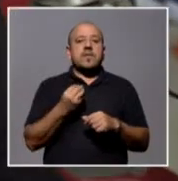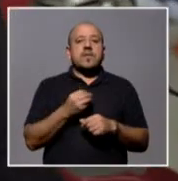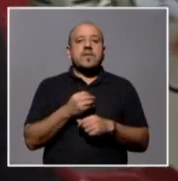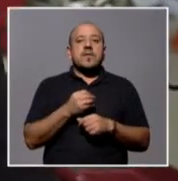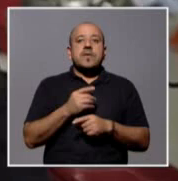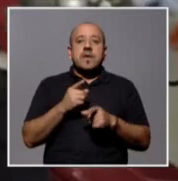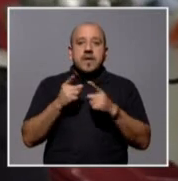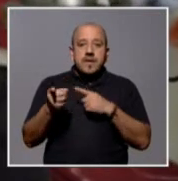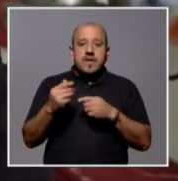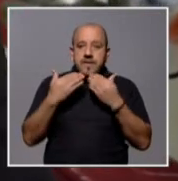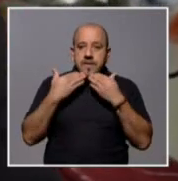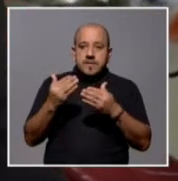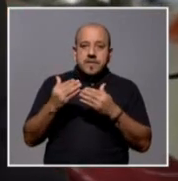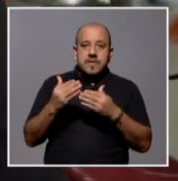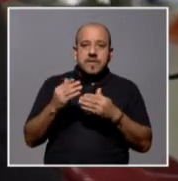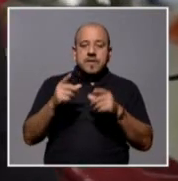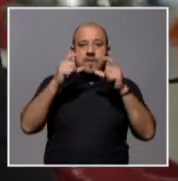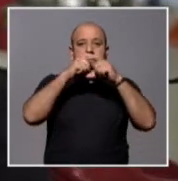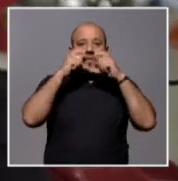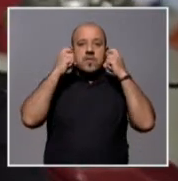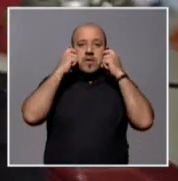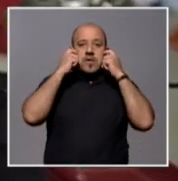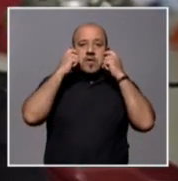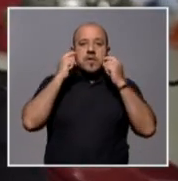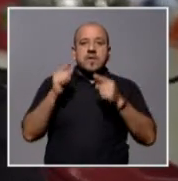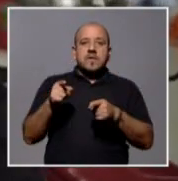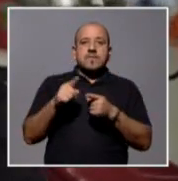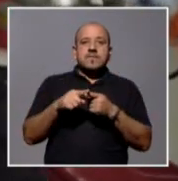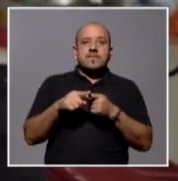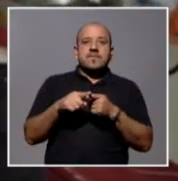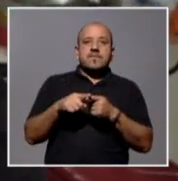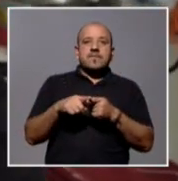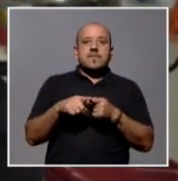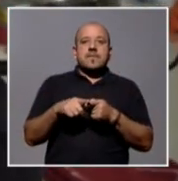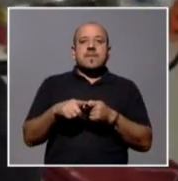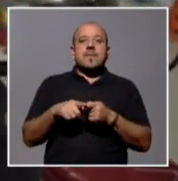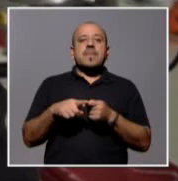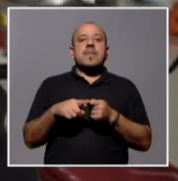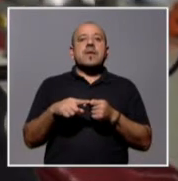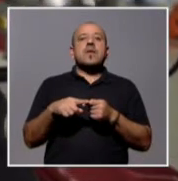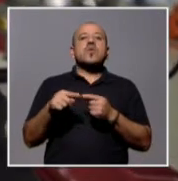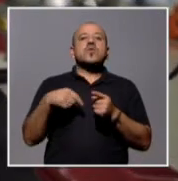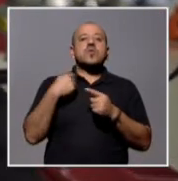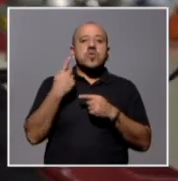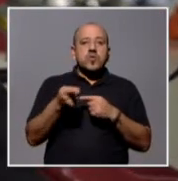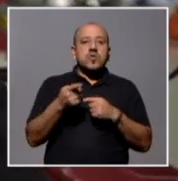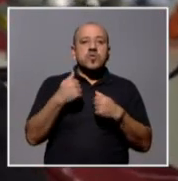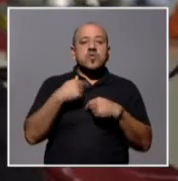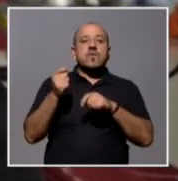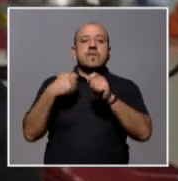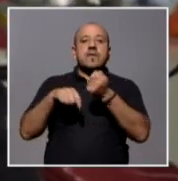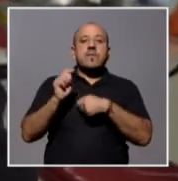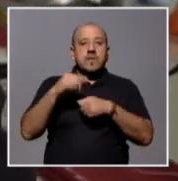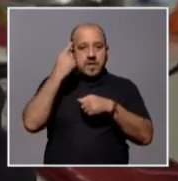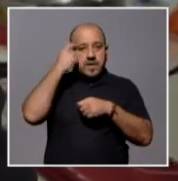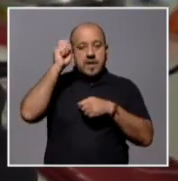raíz del tapabocas, como nosotros decimos, nos hicimos quizás conocer un poquito más, entonces los otros artículos que también vendemos, la idea es